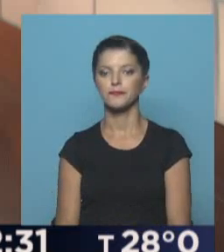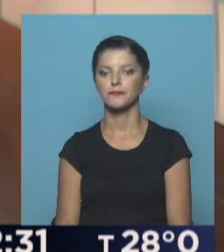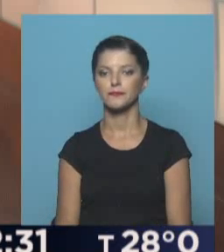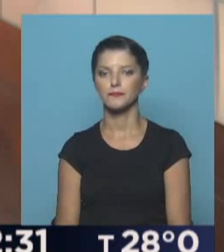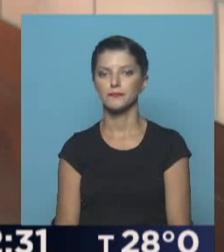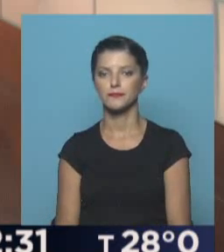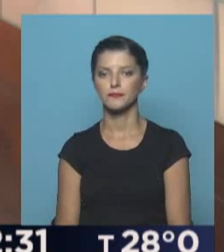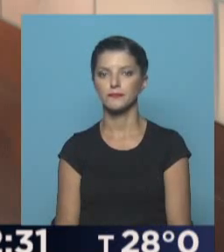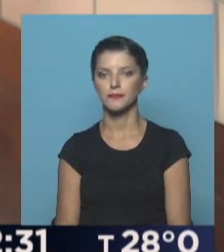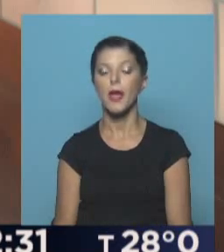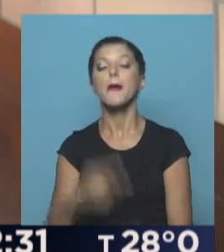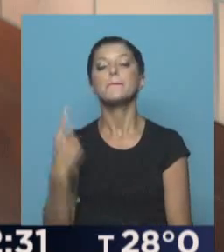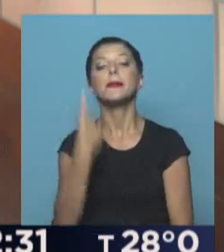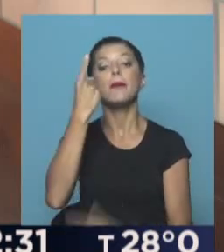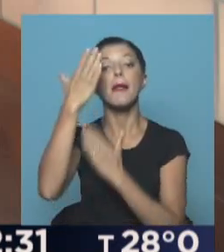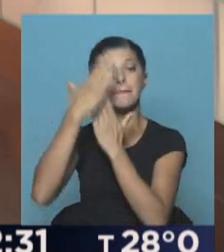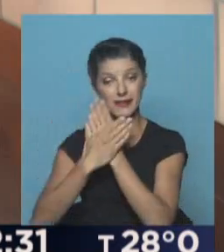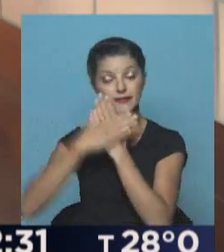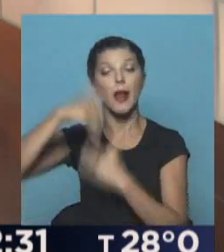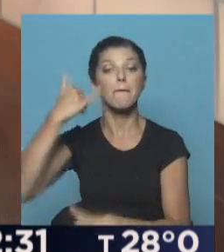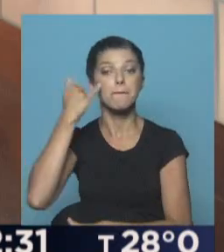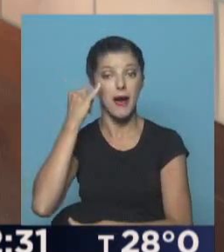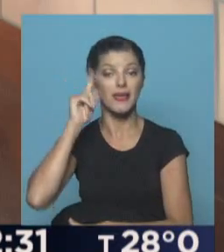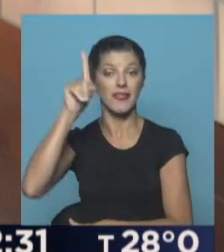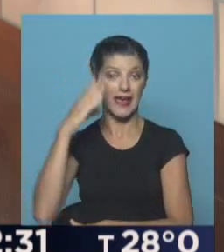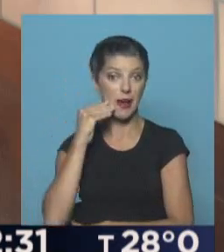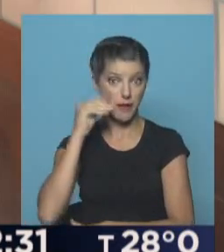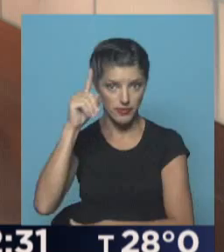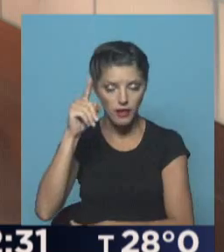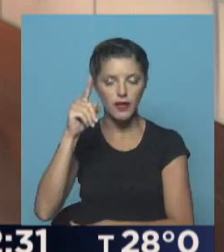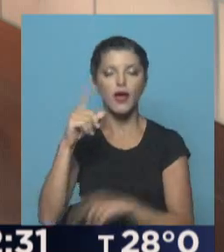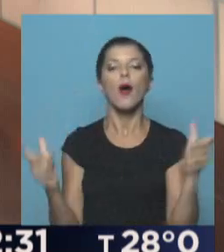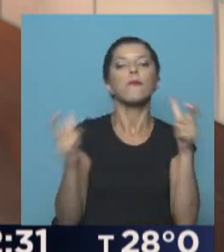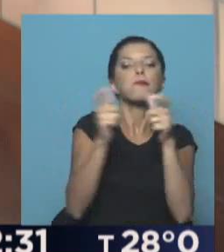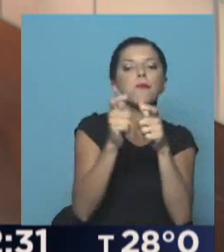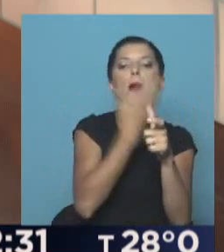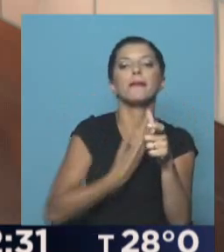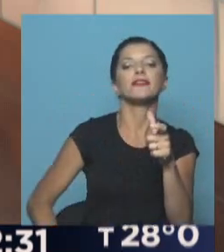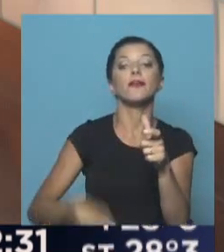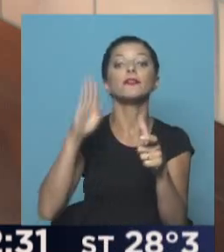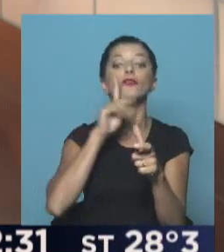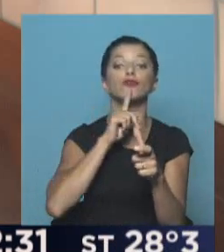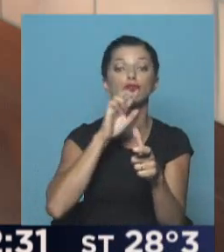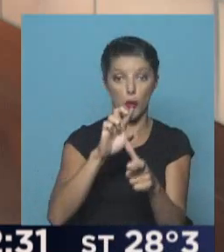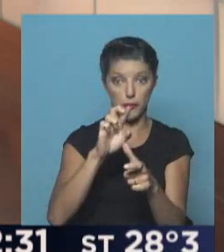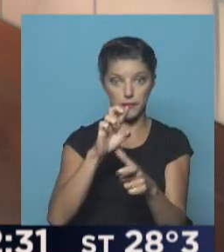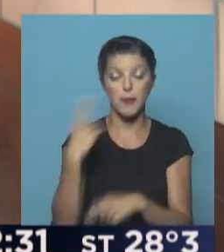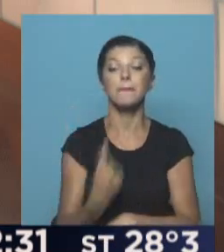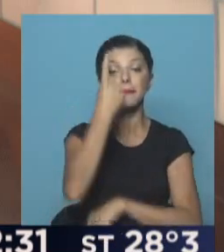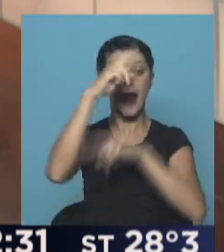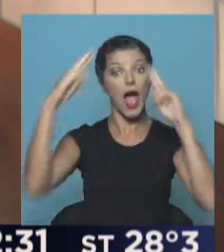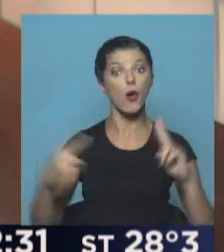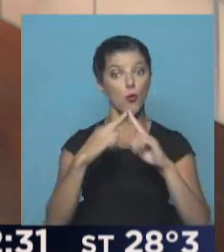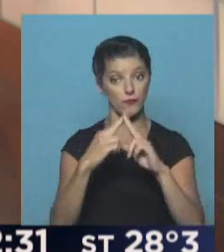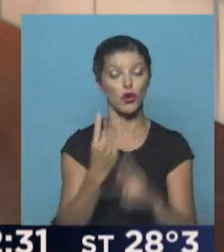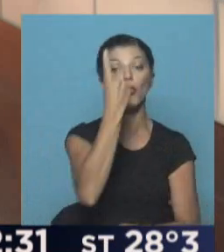sobria, distante primera ministra británica, Theresa May, se reunió con el volcánico Donald Trump en la Casa Blanca en el primer encuentro entre